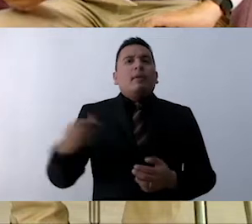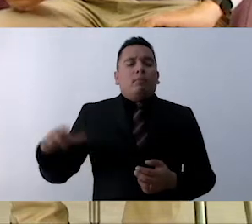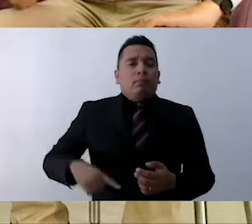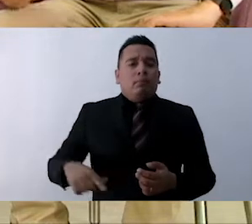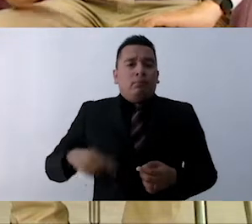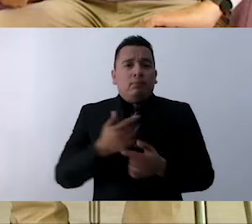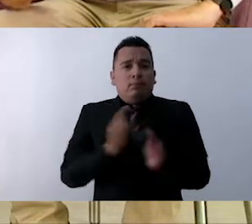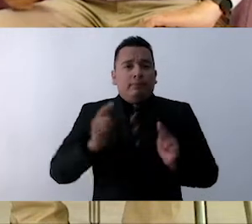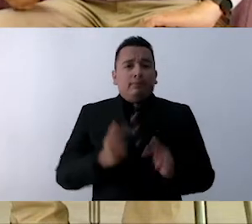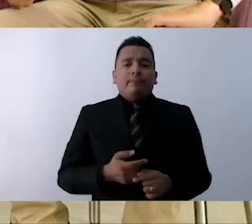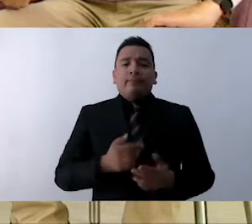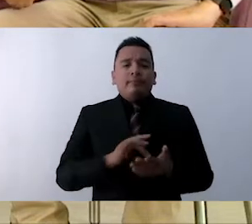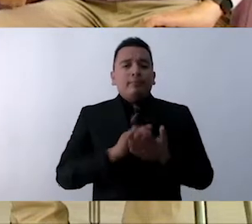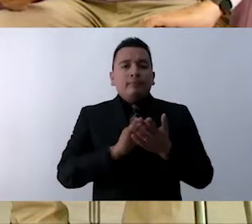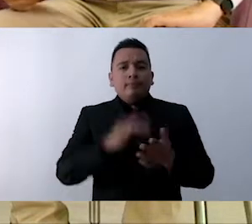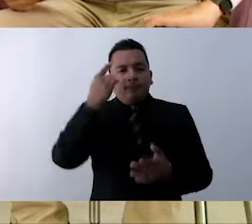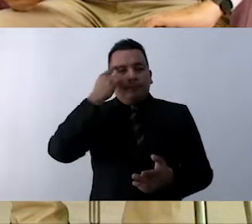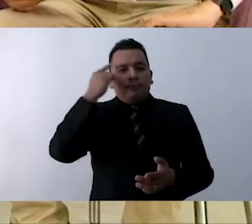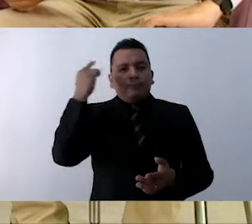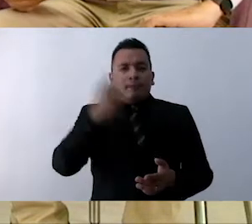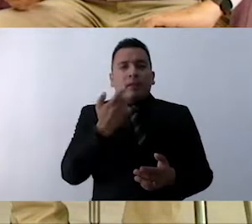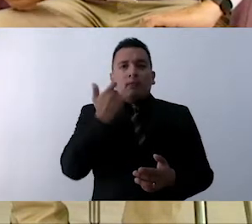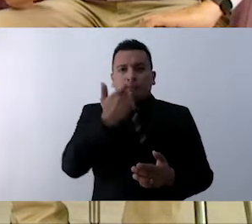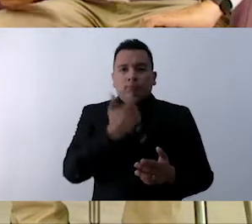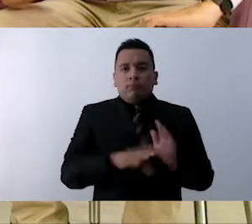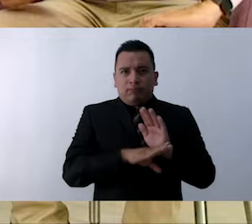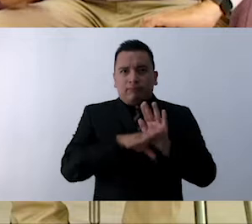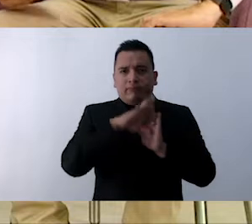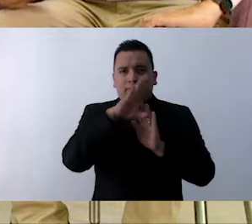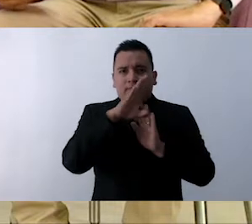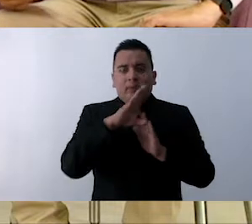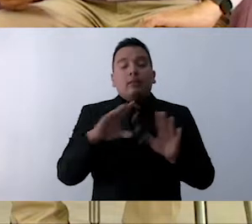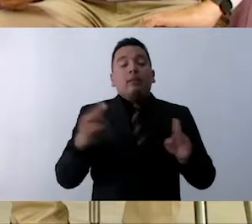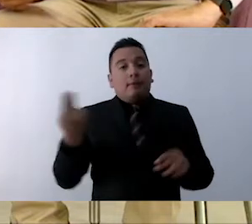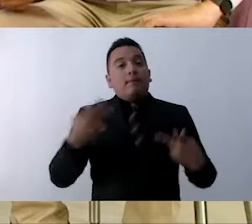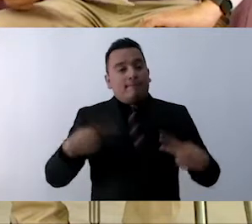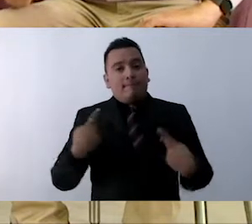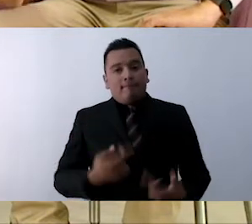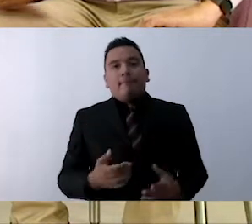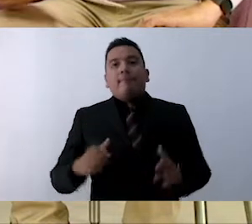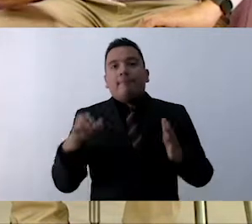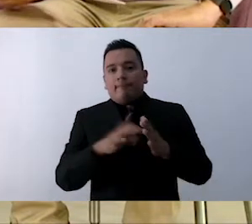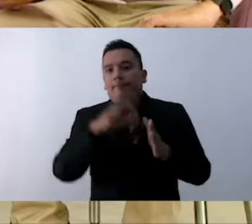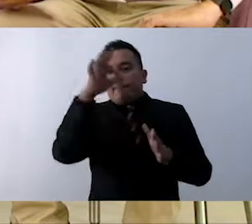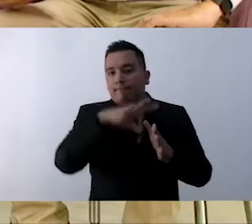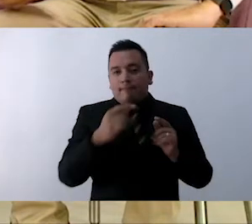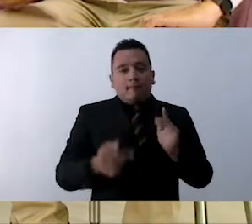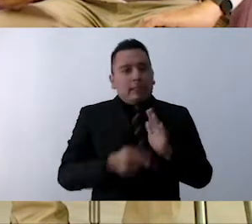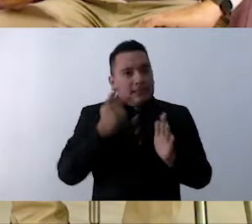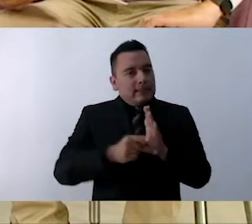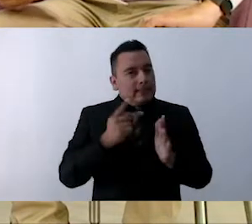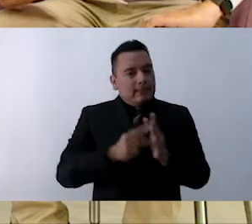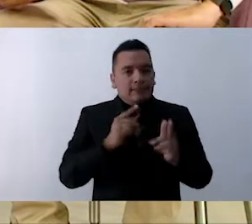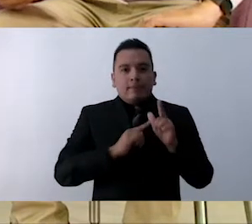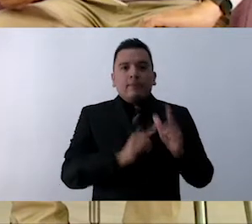la democracia como un motor importante para impulsar a la economía, la participación ciudadana